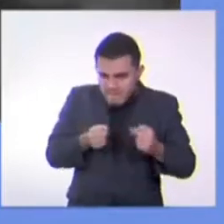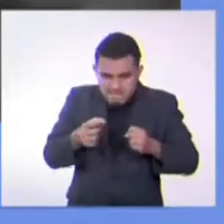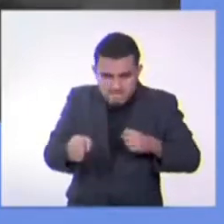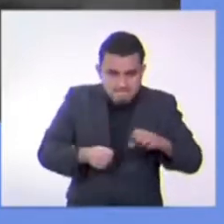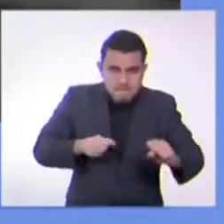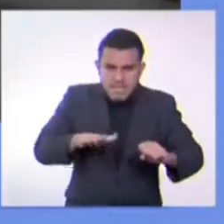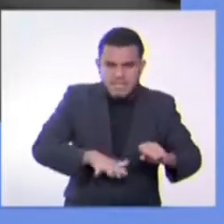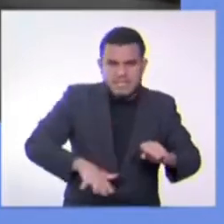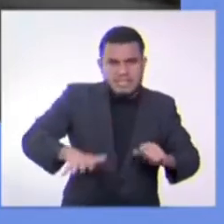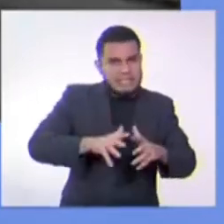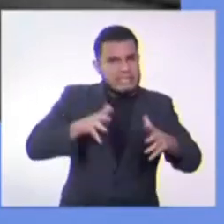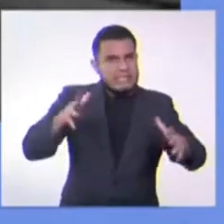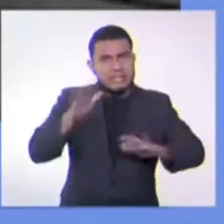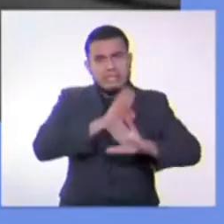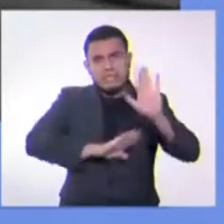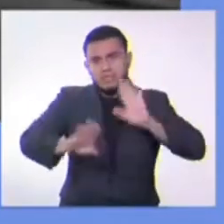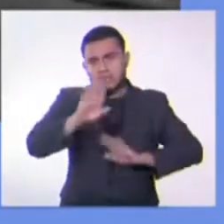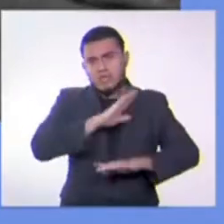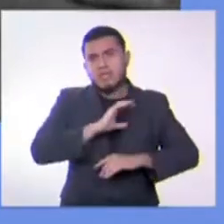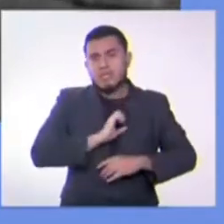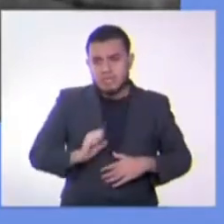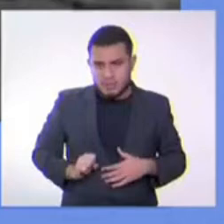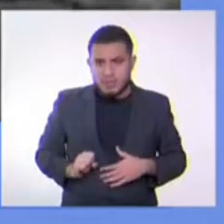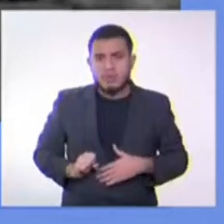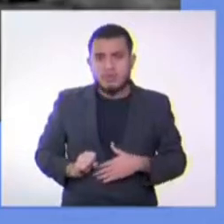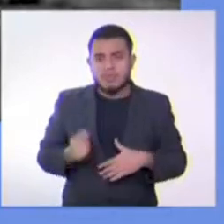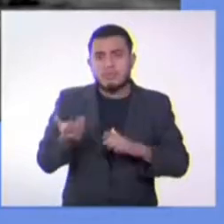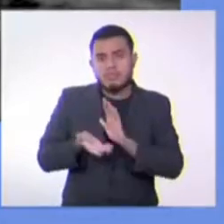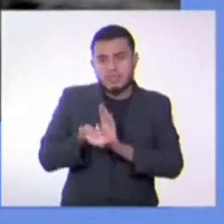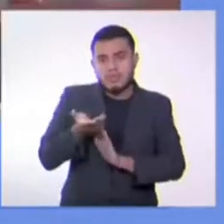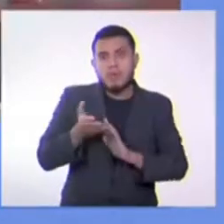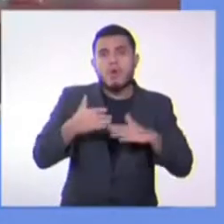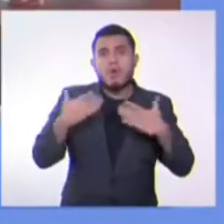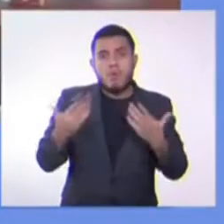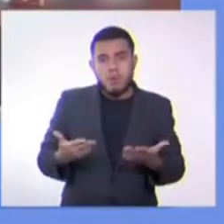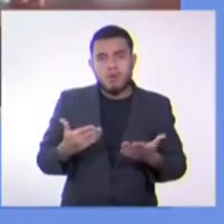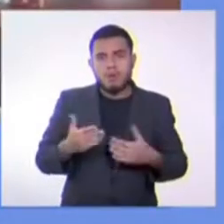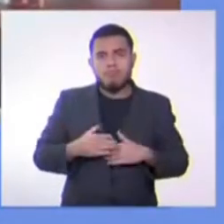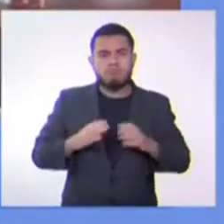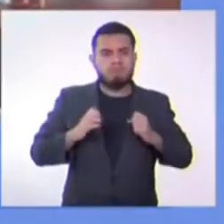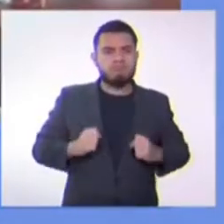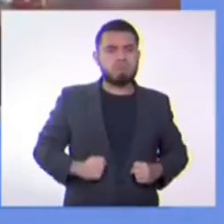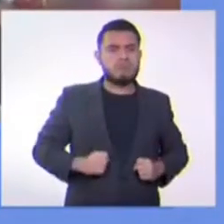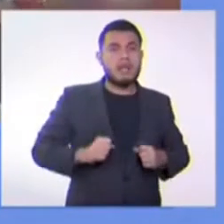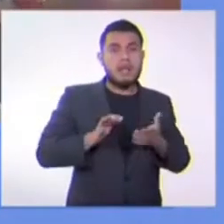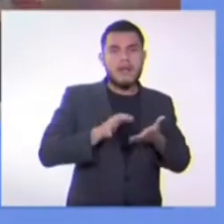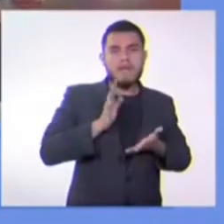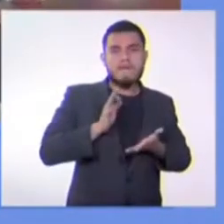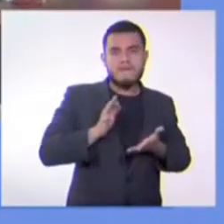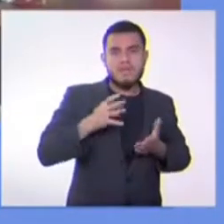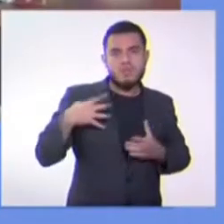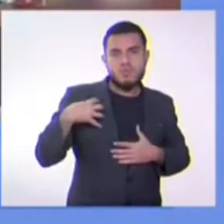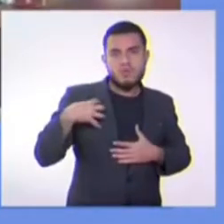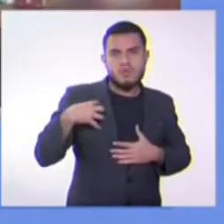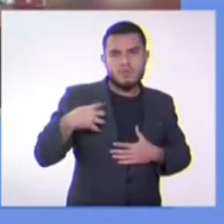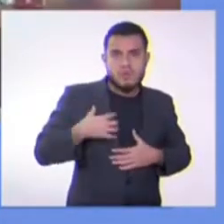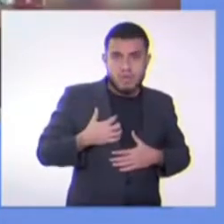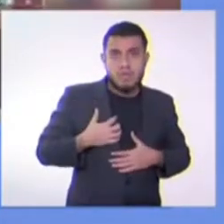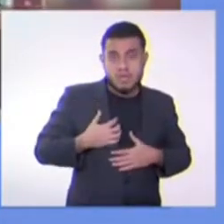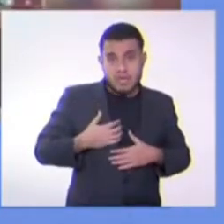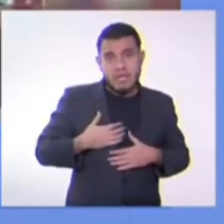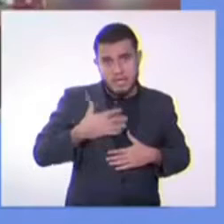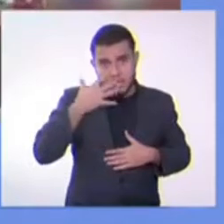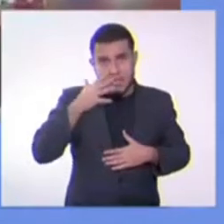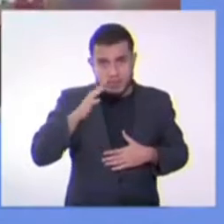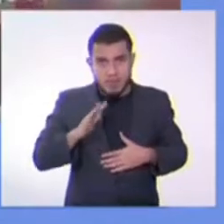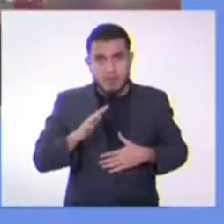grande de toda la historia de El Salvador, desarrollada por la oligarquía cafetalera en el contexto del modelo